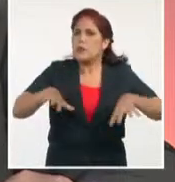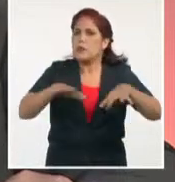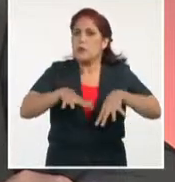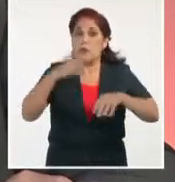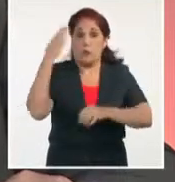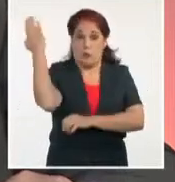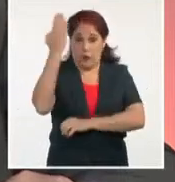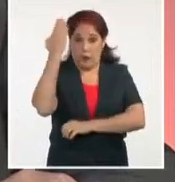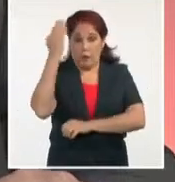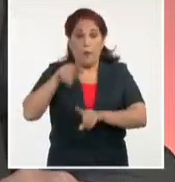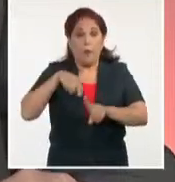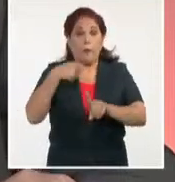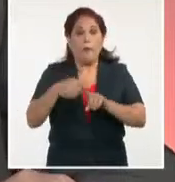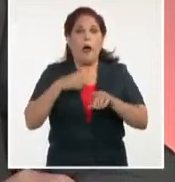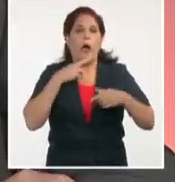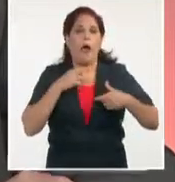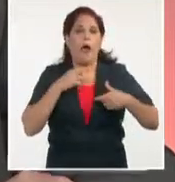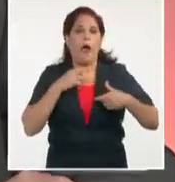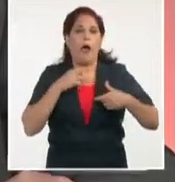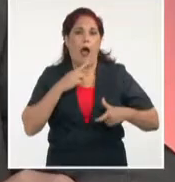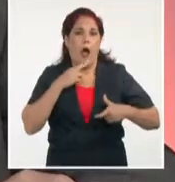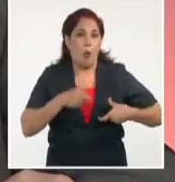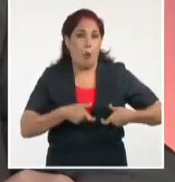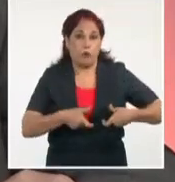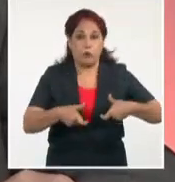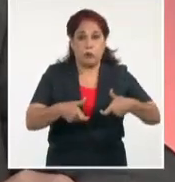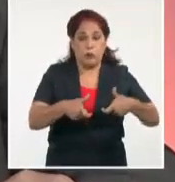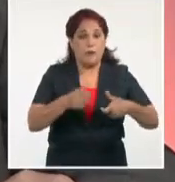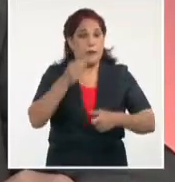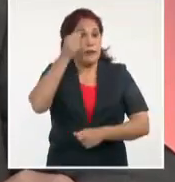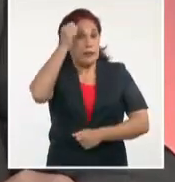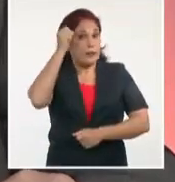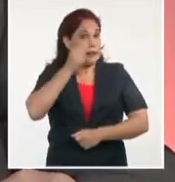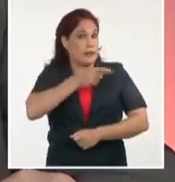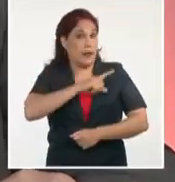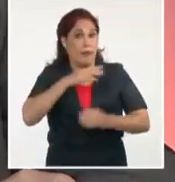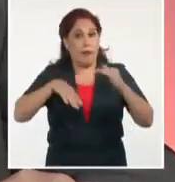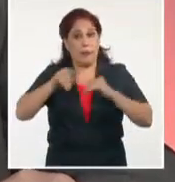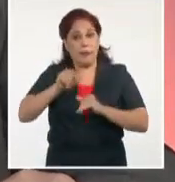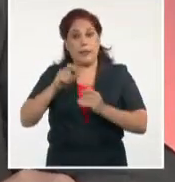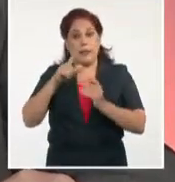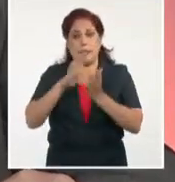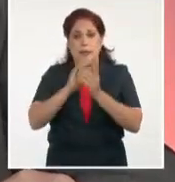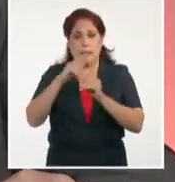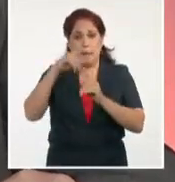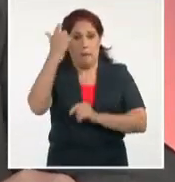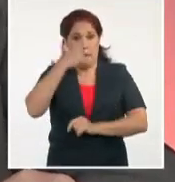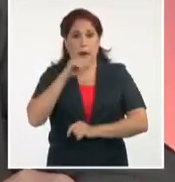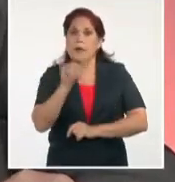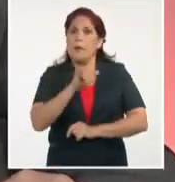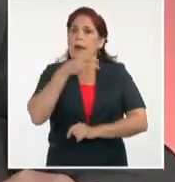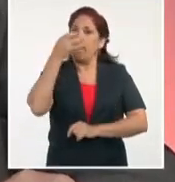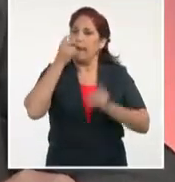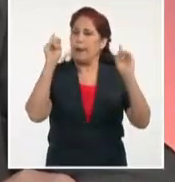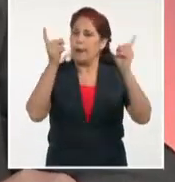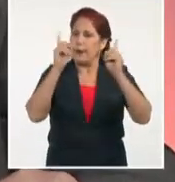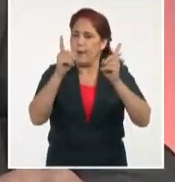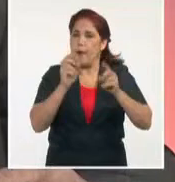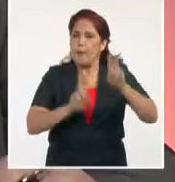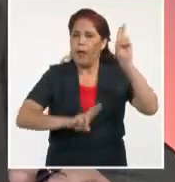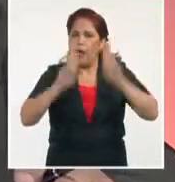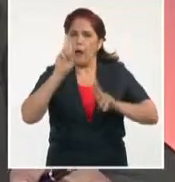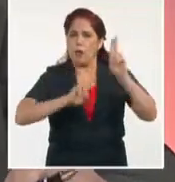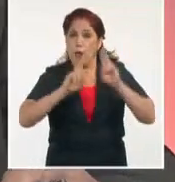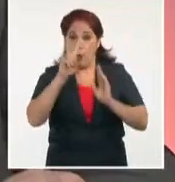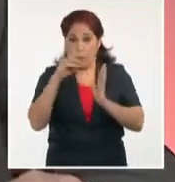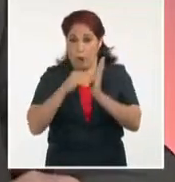la situación hidrológica, y coincidimos con la ministra del Sisma. Dimos esa reunión y acordamos a las 2 de la tarde ya